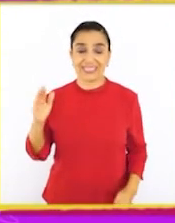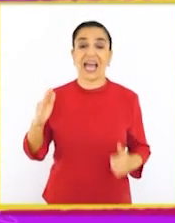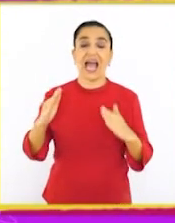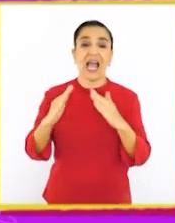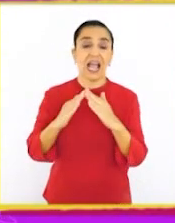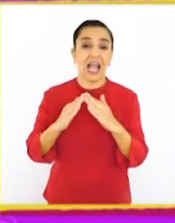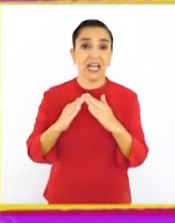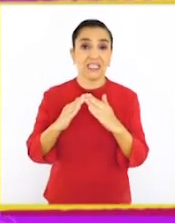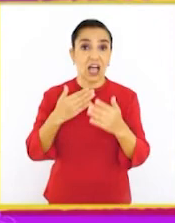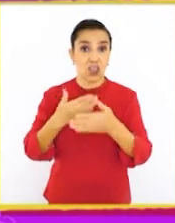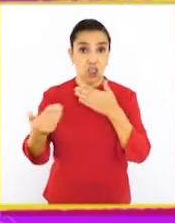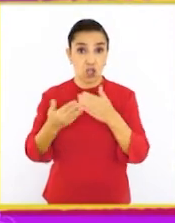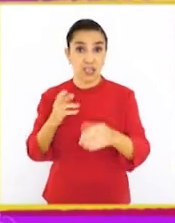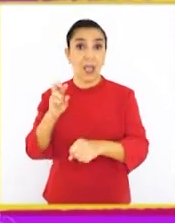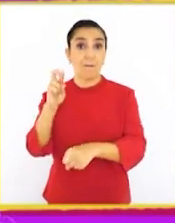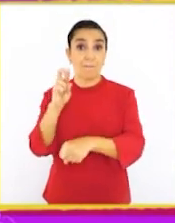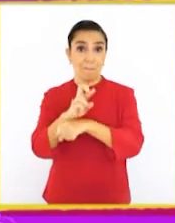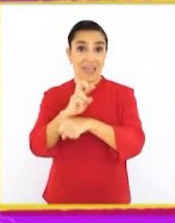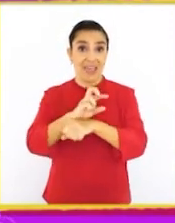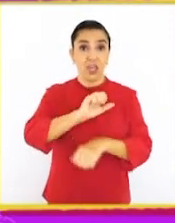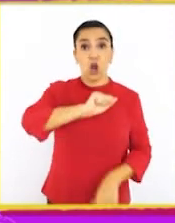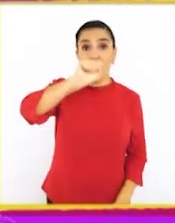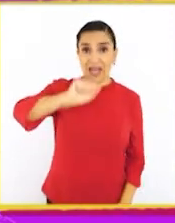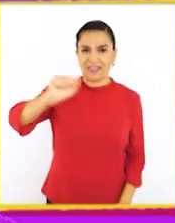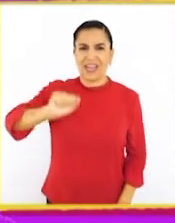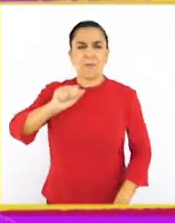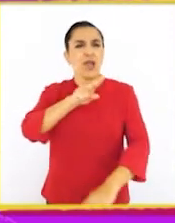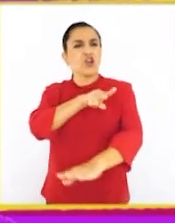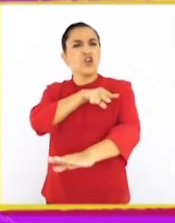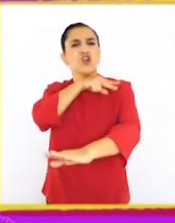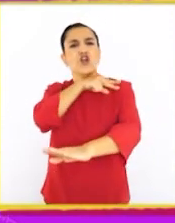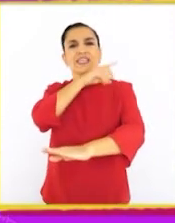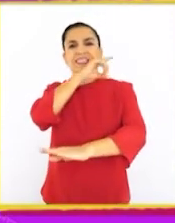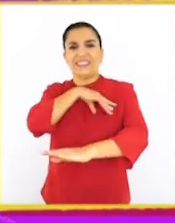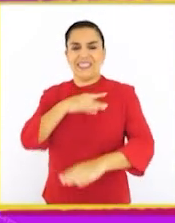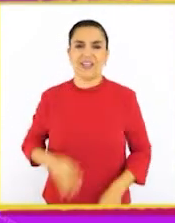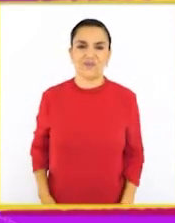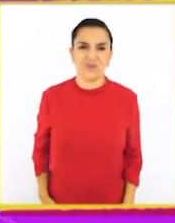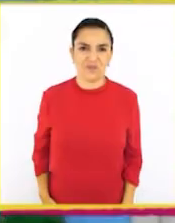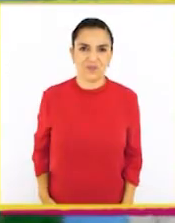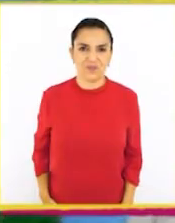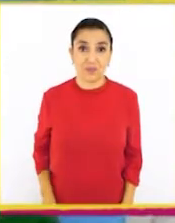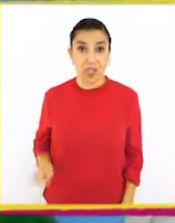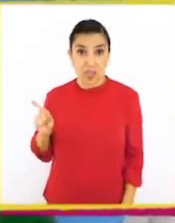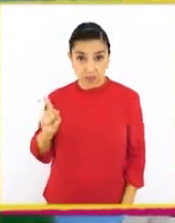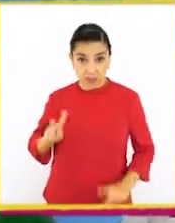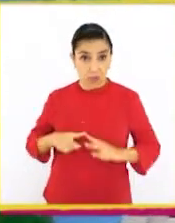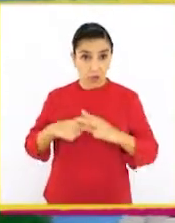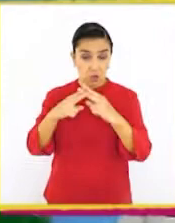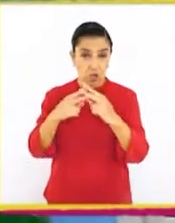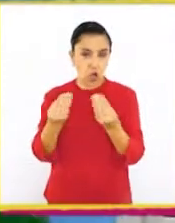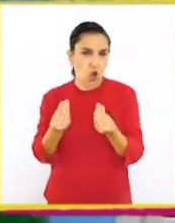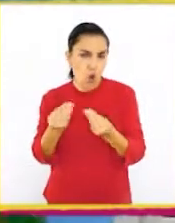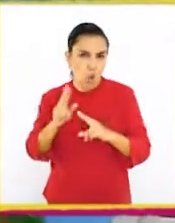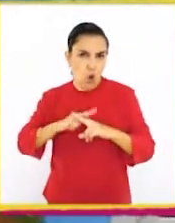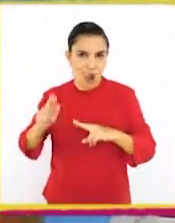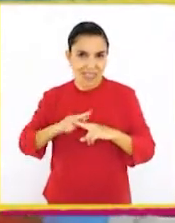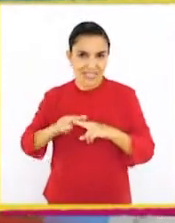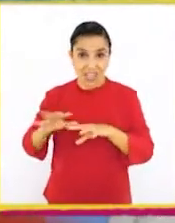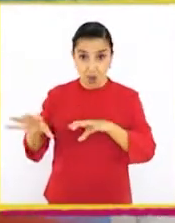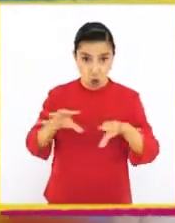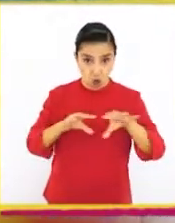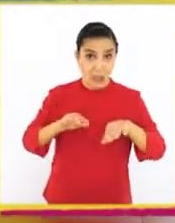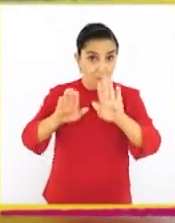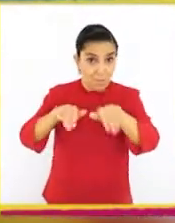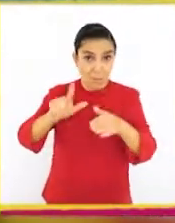Esta casa está en San Pedro de Atacama, en el norte de nuestro país. Estas construcciones se hacen con